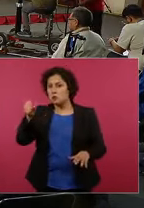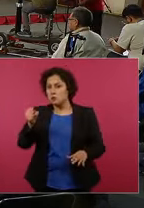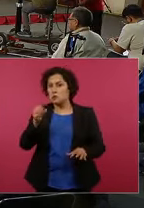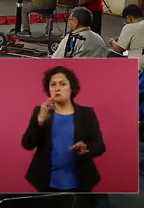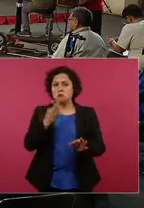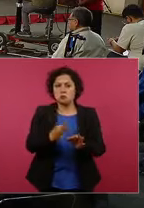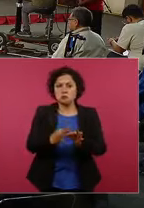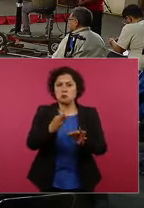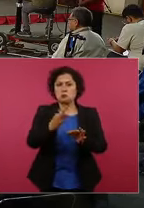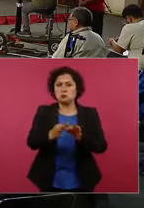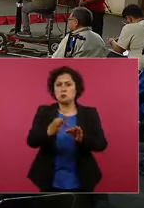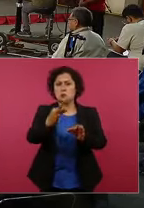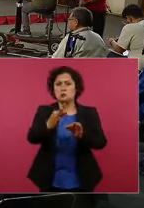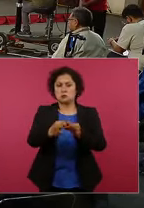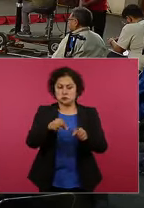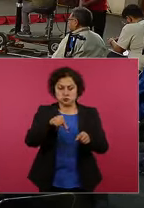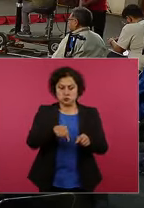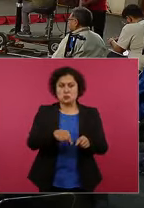años